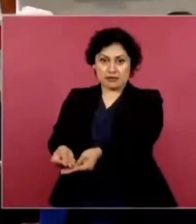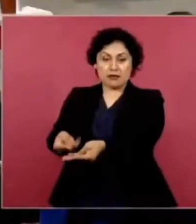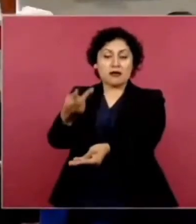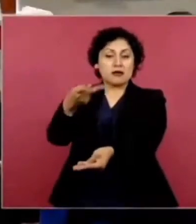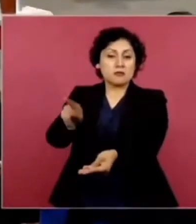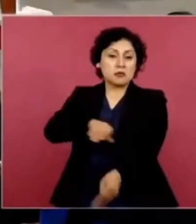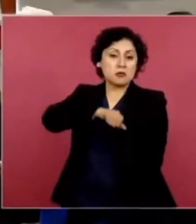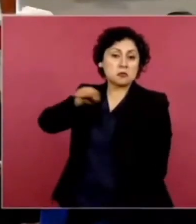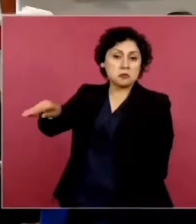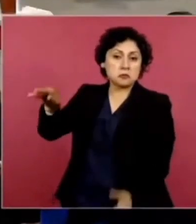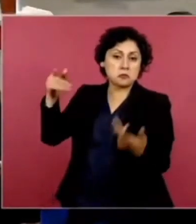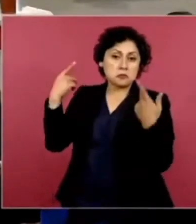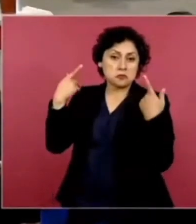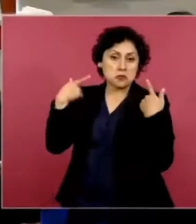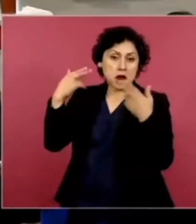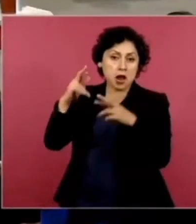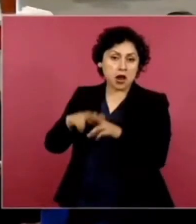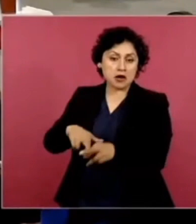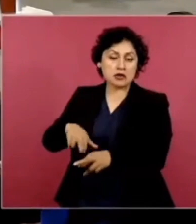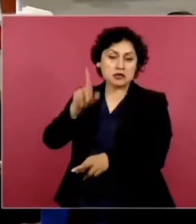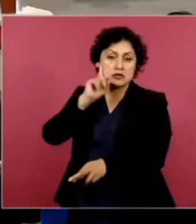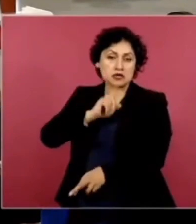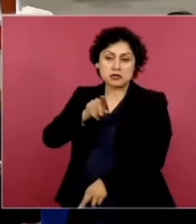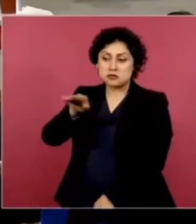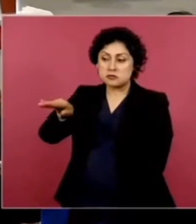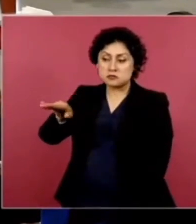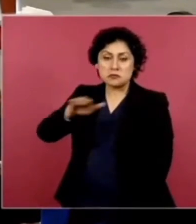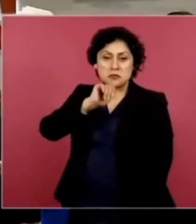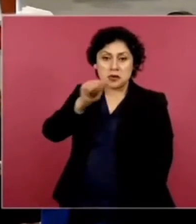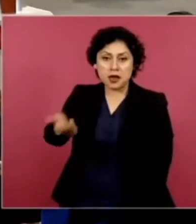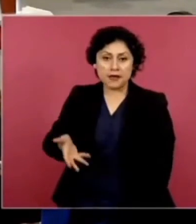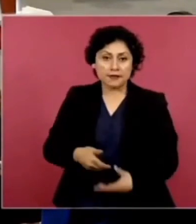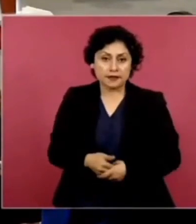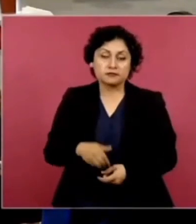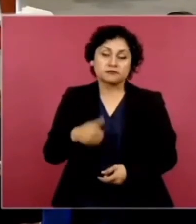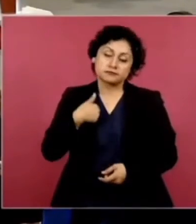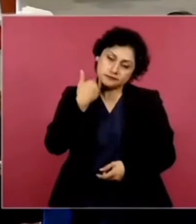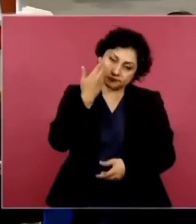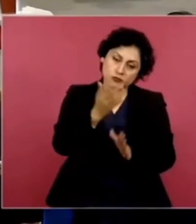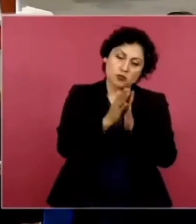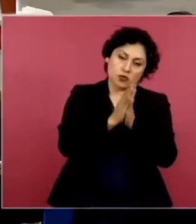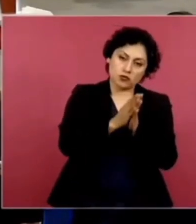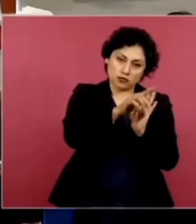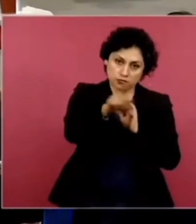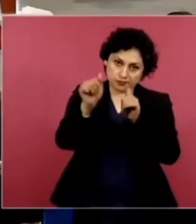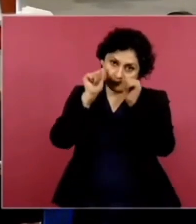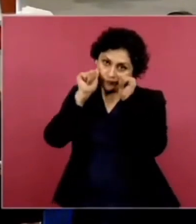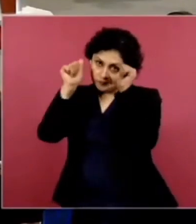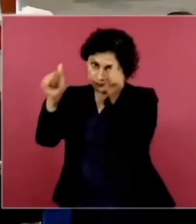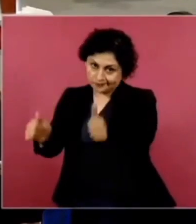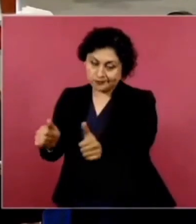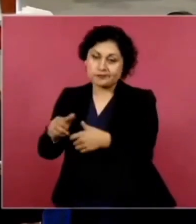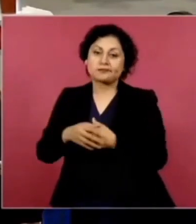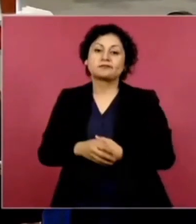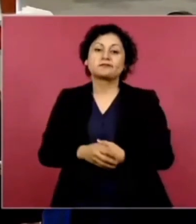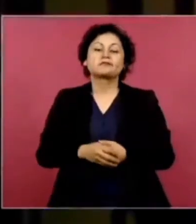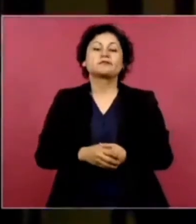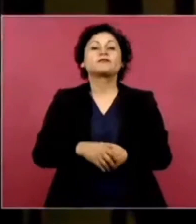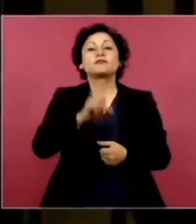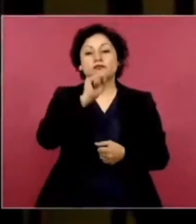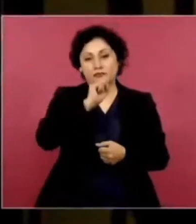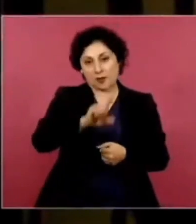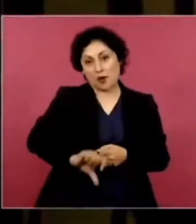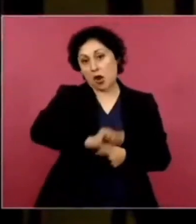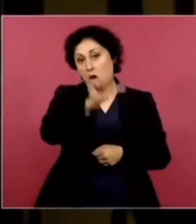maestra para decirle en qué va su situación. Me gustaría que le llamaran. Y de la misma manera le pongo el